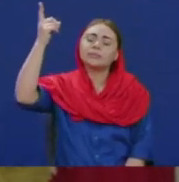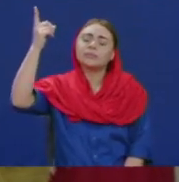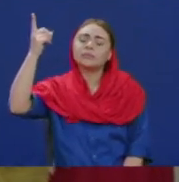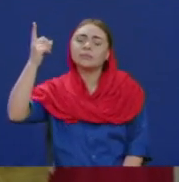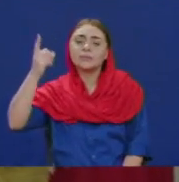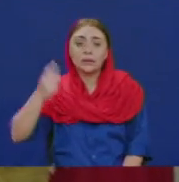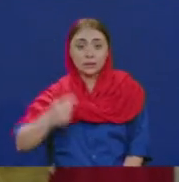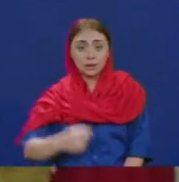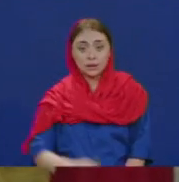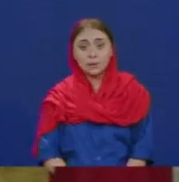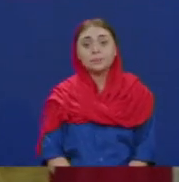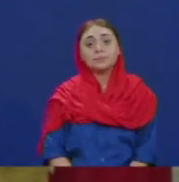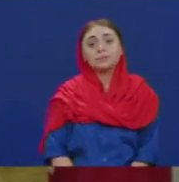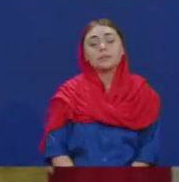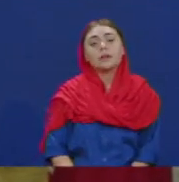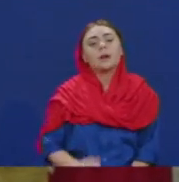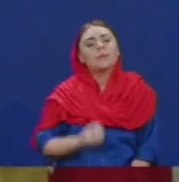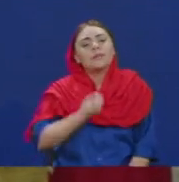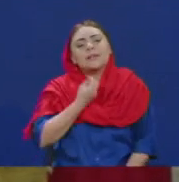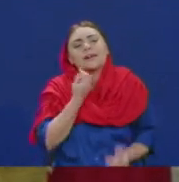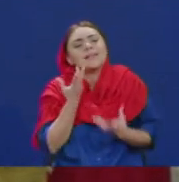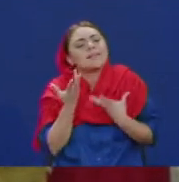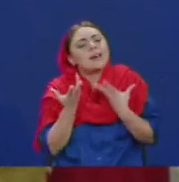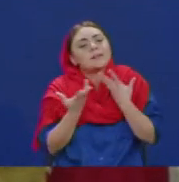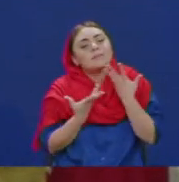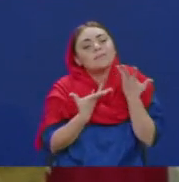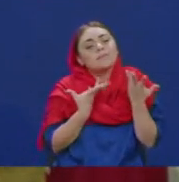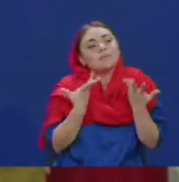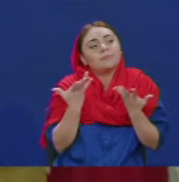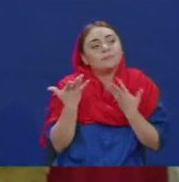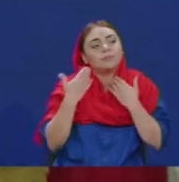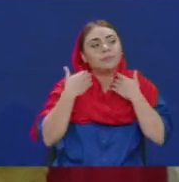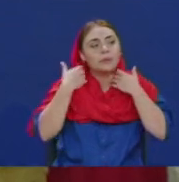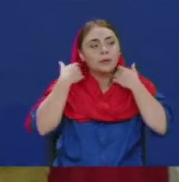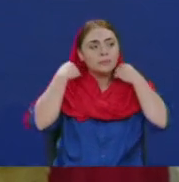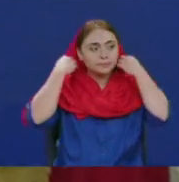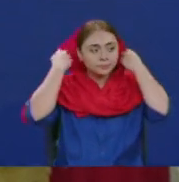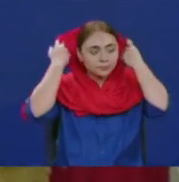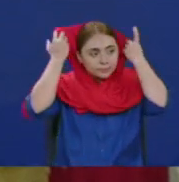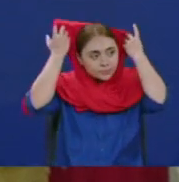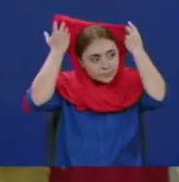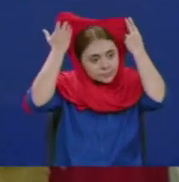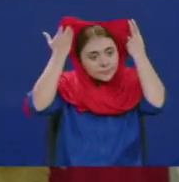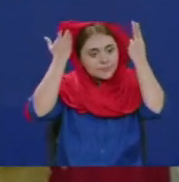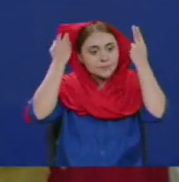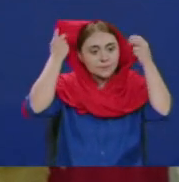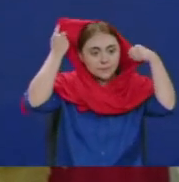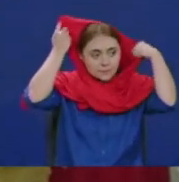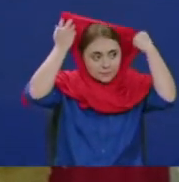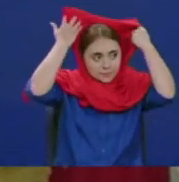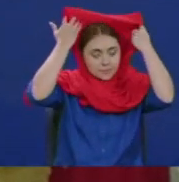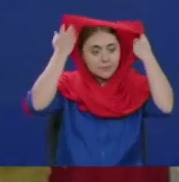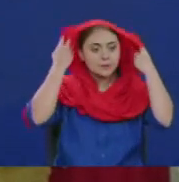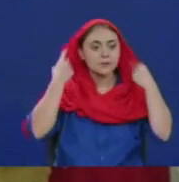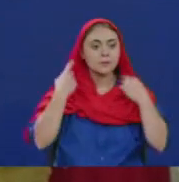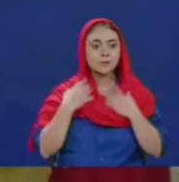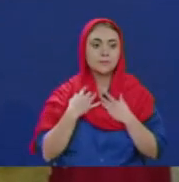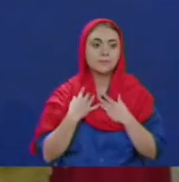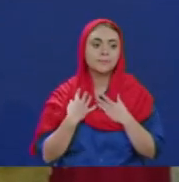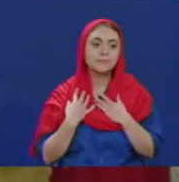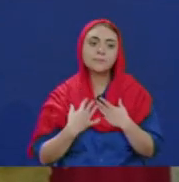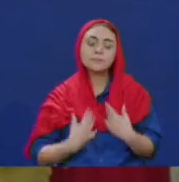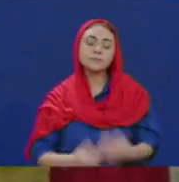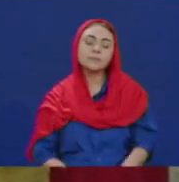Cantemos al Señor, así como Él cantó al salir de aquel lugar en donde había instalado la Santa Cena.